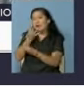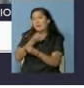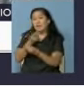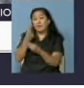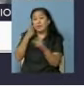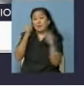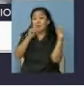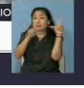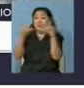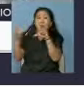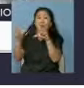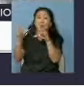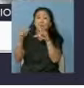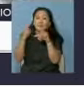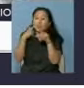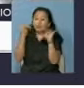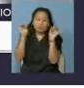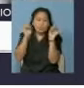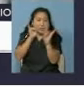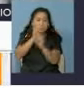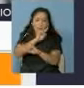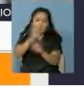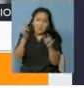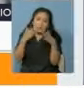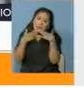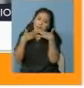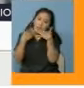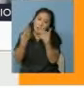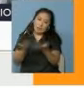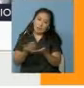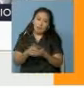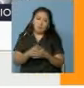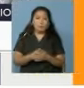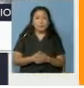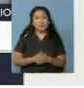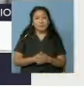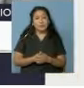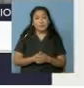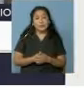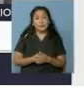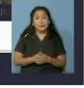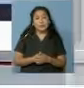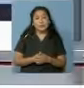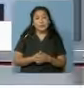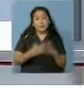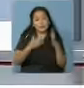realmente. Las imágenes son terribles. Cristian, gracias. No, Nosotros de nada, hasta luego.